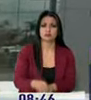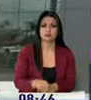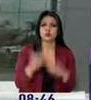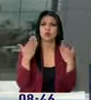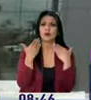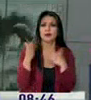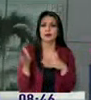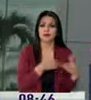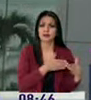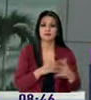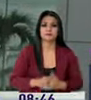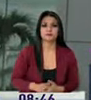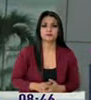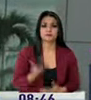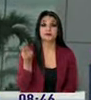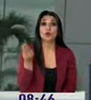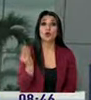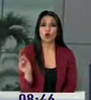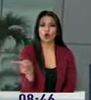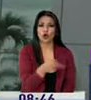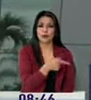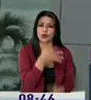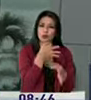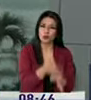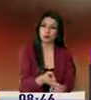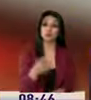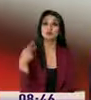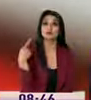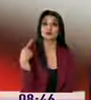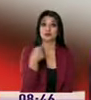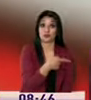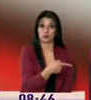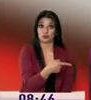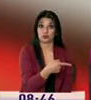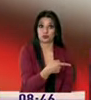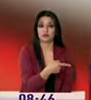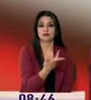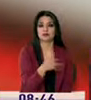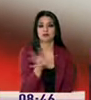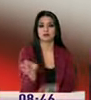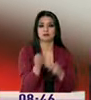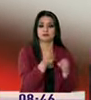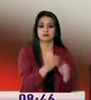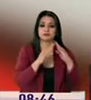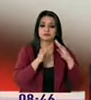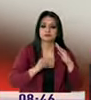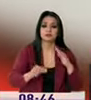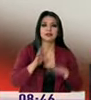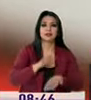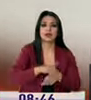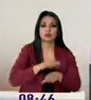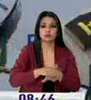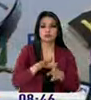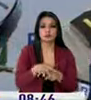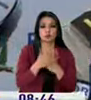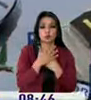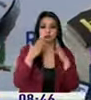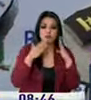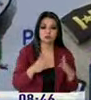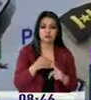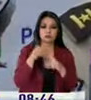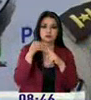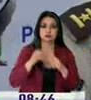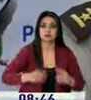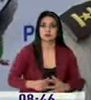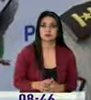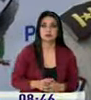Guayaquil, mientras que la adolescente que prestaba sus servicios sexuales fue trasladada hasta un albergue por su situación de vulnerabilidad.